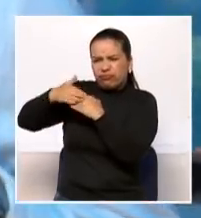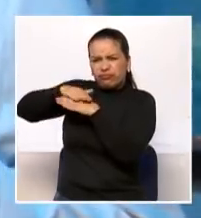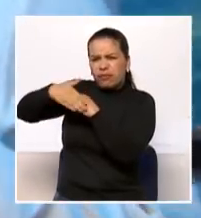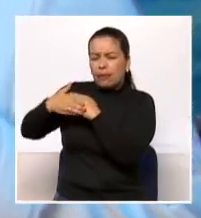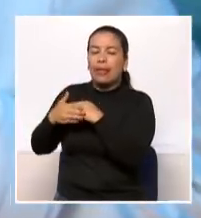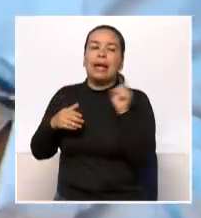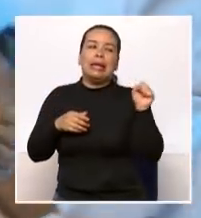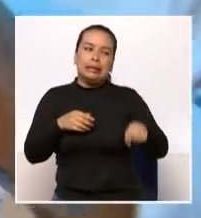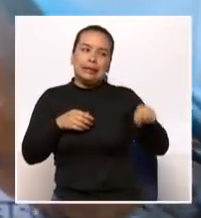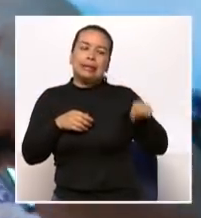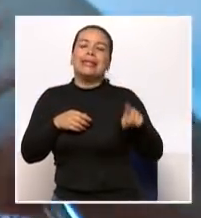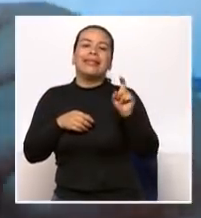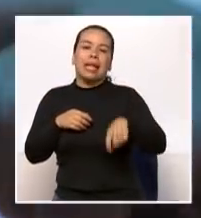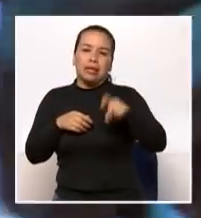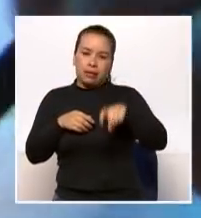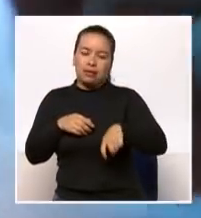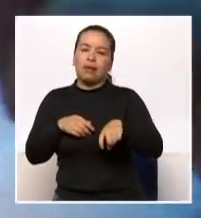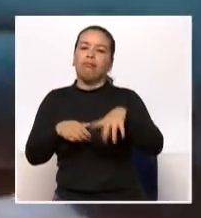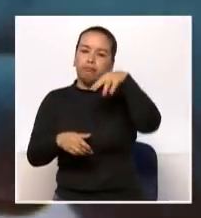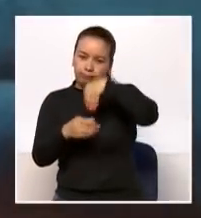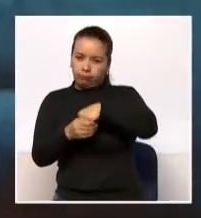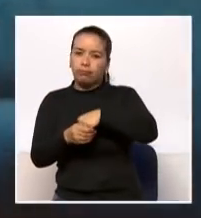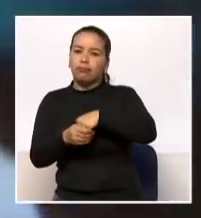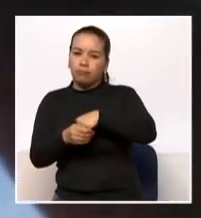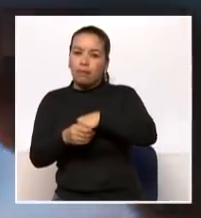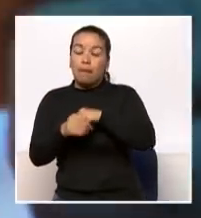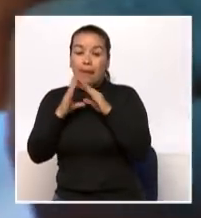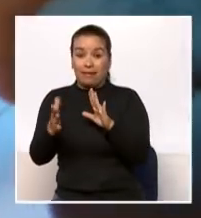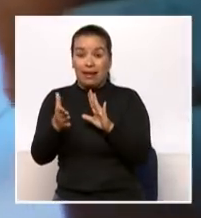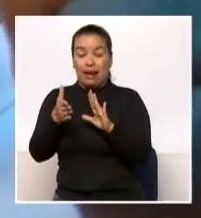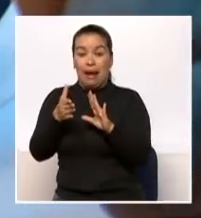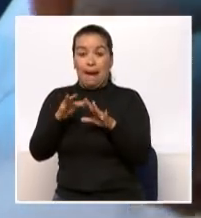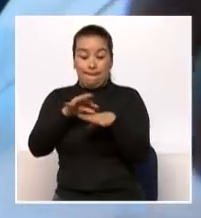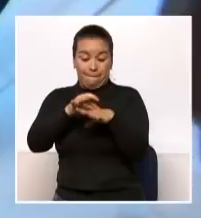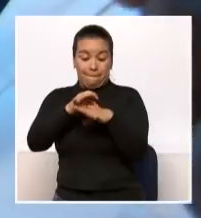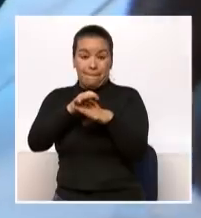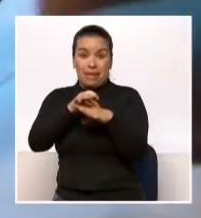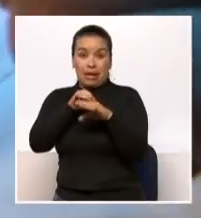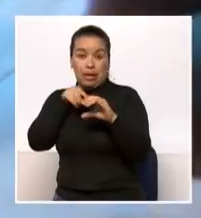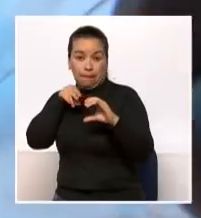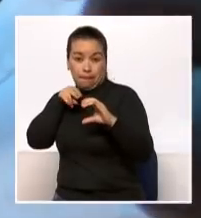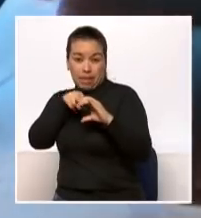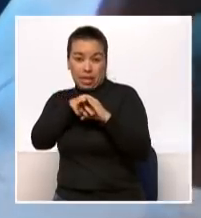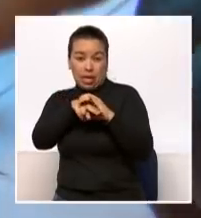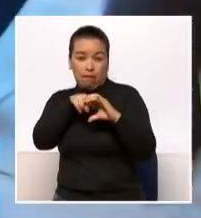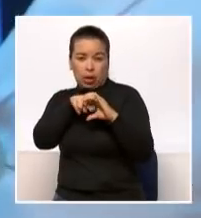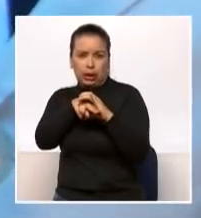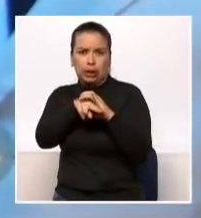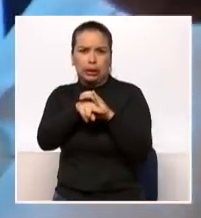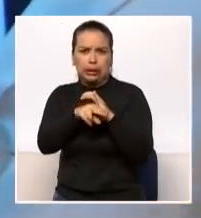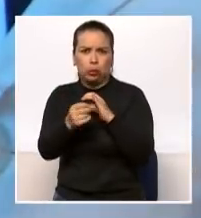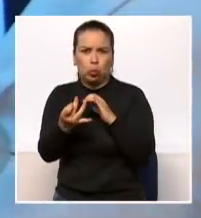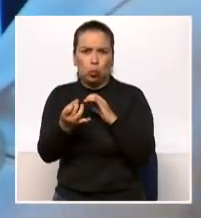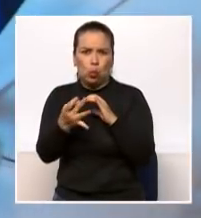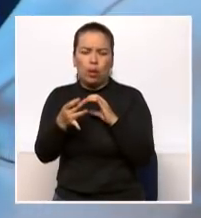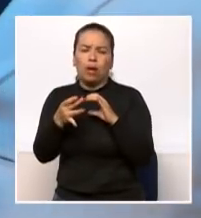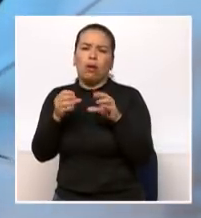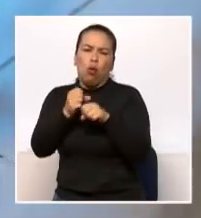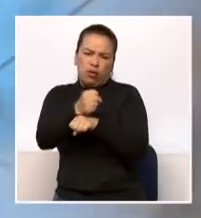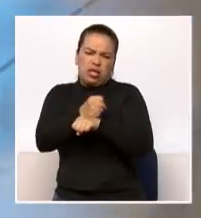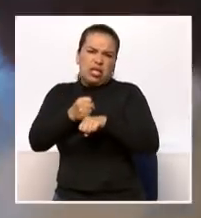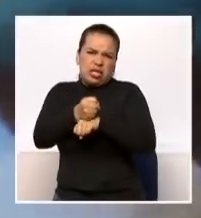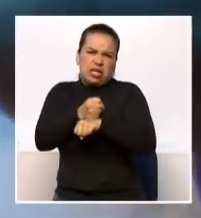que existir una interfase entre la piel y el transductor para que pueda transmitirse mejor el sonido, y obviamente para